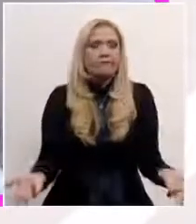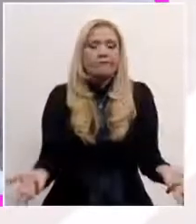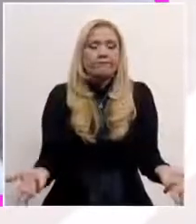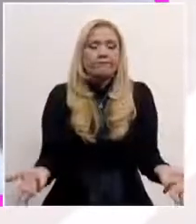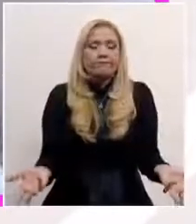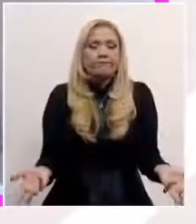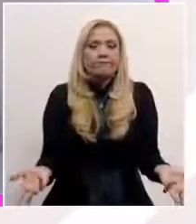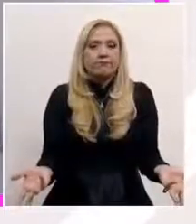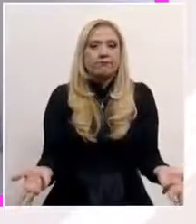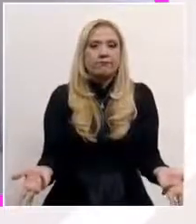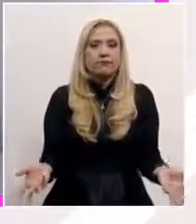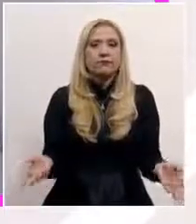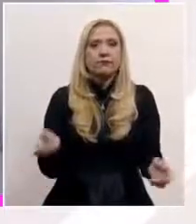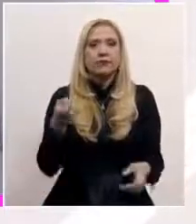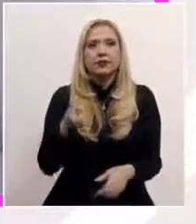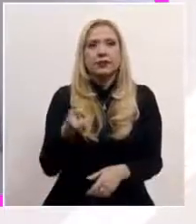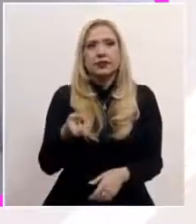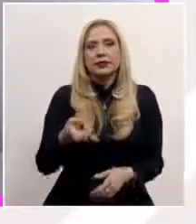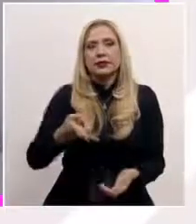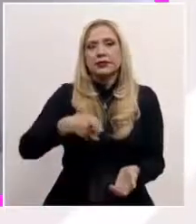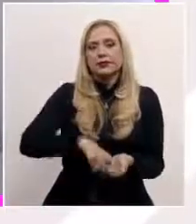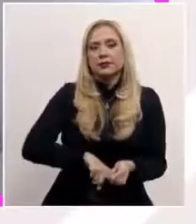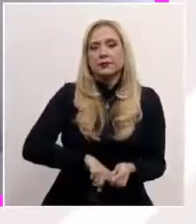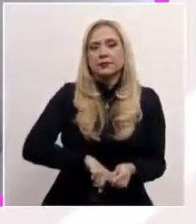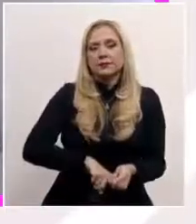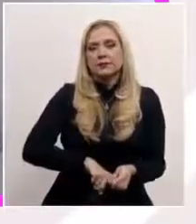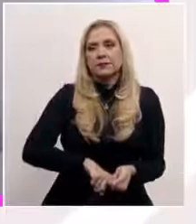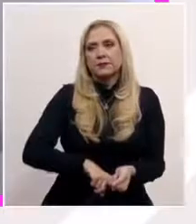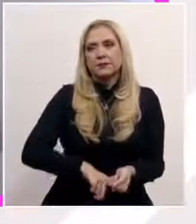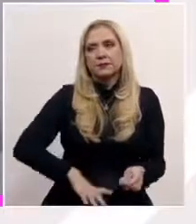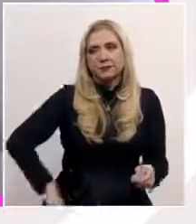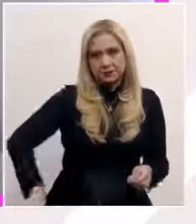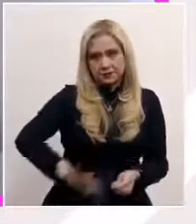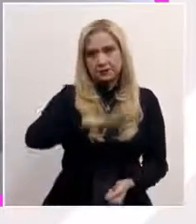desde la parte, digamos,